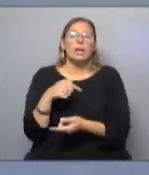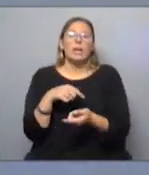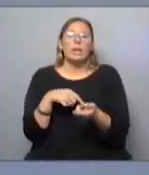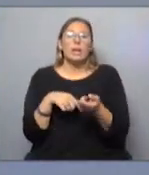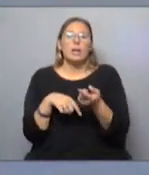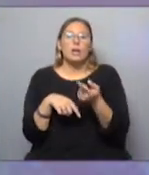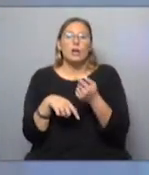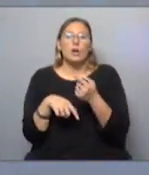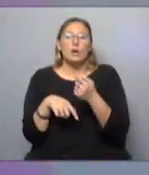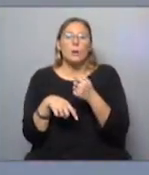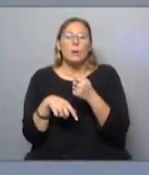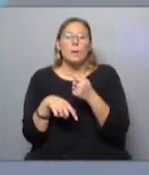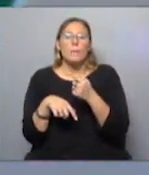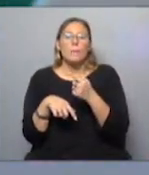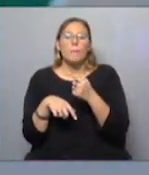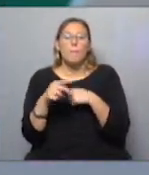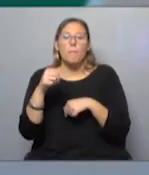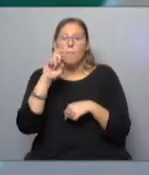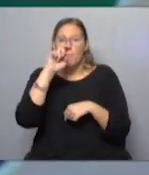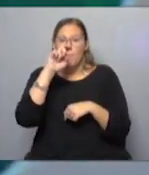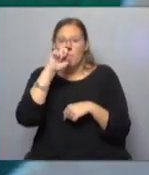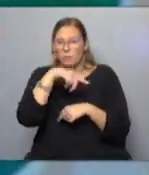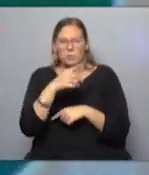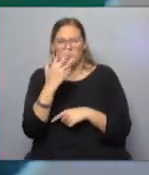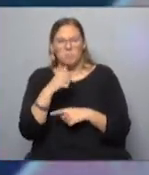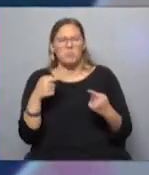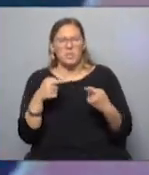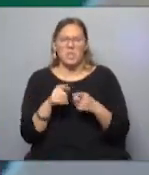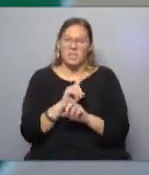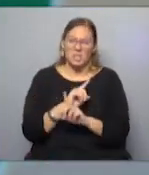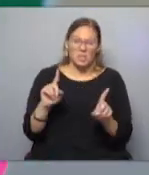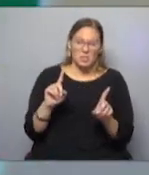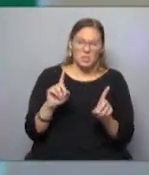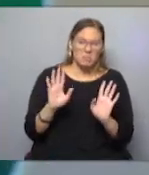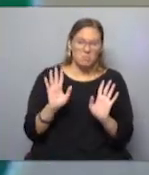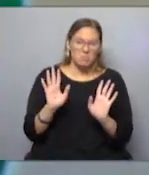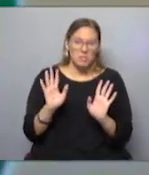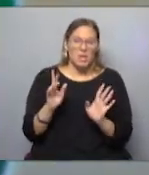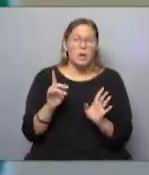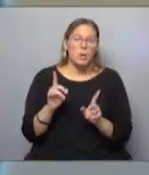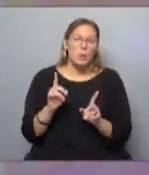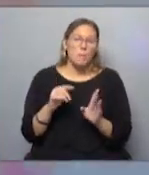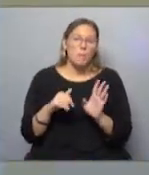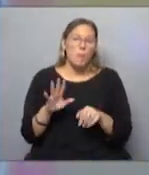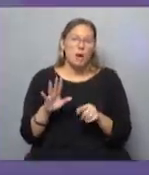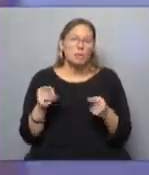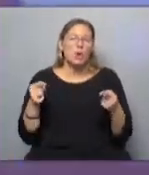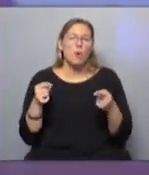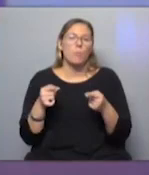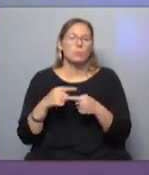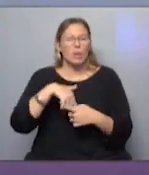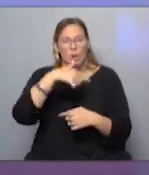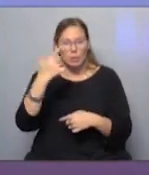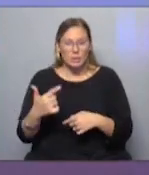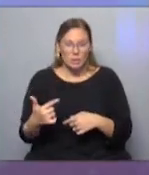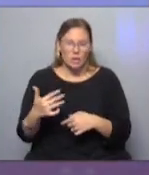de montevideo para mí yo no soy de punta del este no no me va a punta del este en todo caso me va a más punta ballena pero